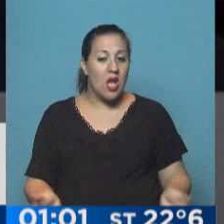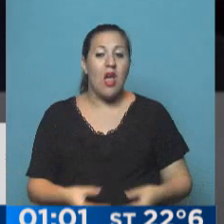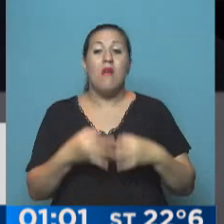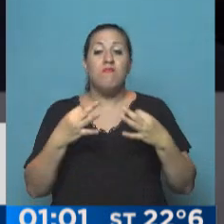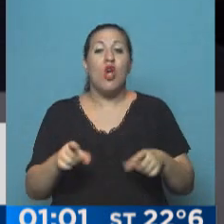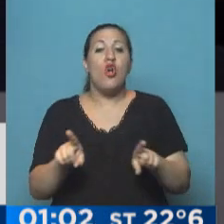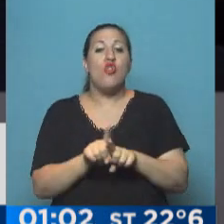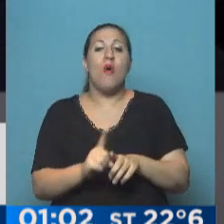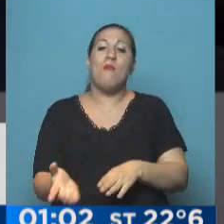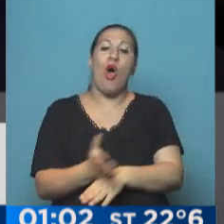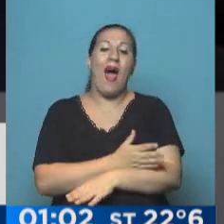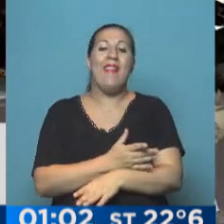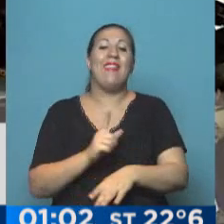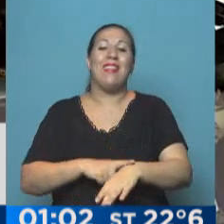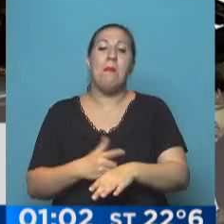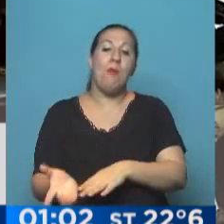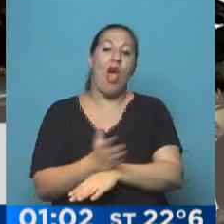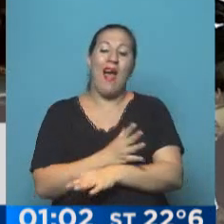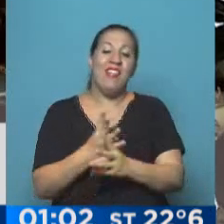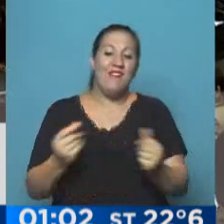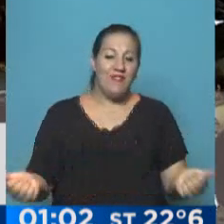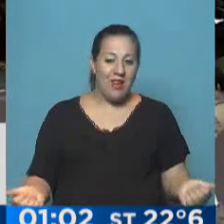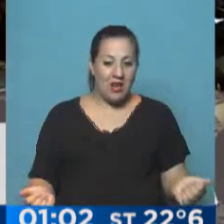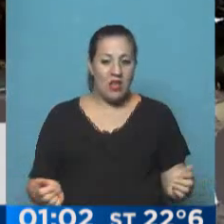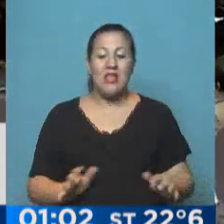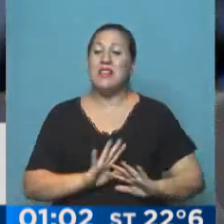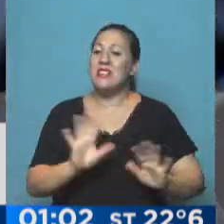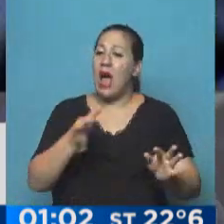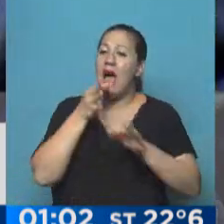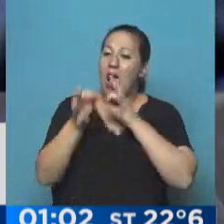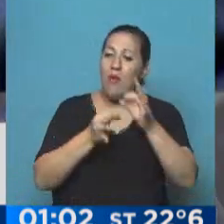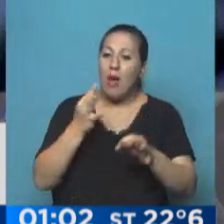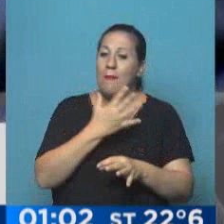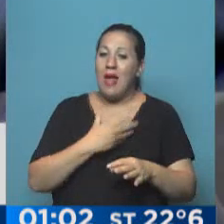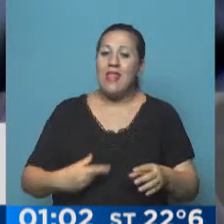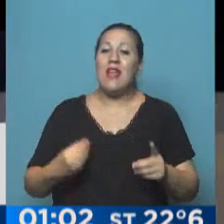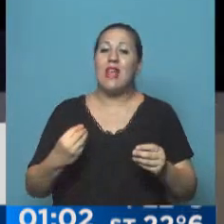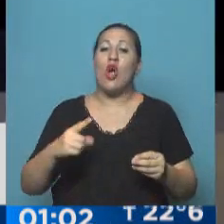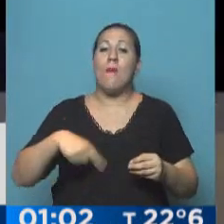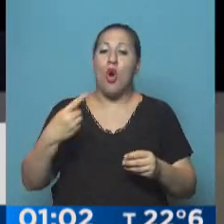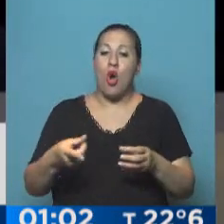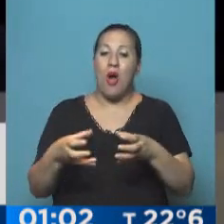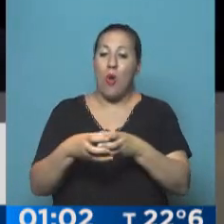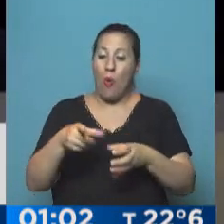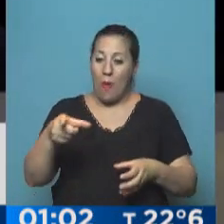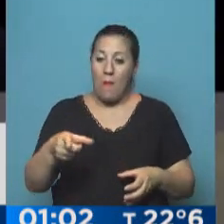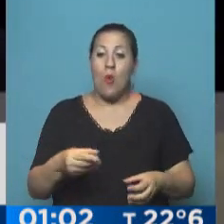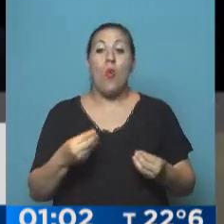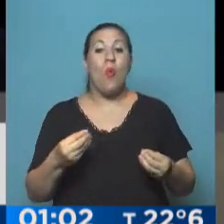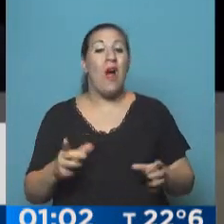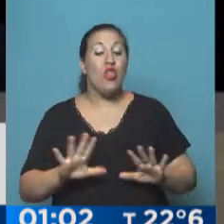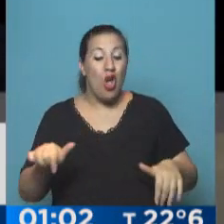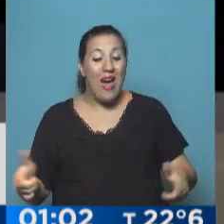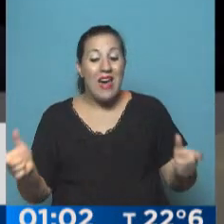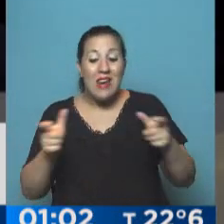fraccionamiento del mandato de la Presidenta de la Nación. ¿Ya dialogó con la Presidenta esta actitud que va a tomar el bloque mañana? Cuando el bloque se reunió y